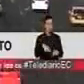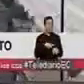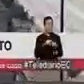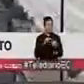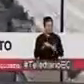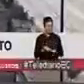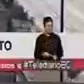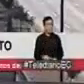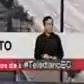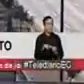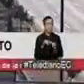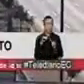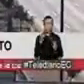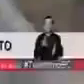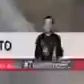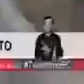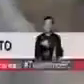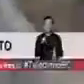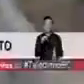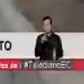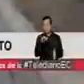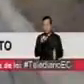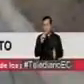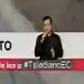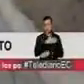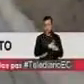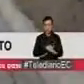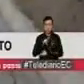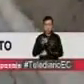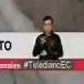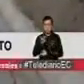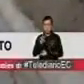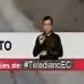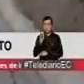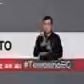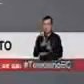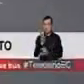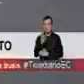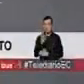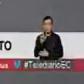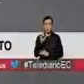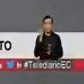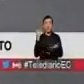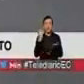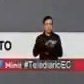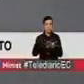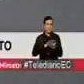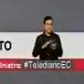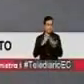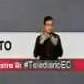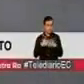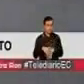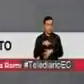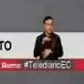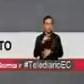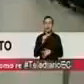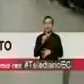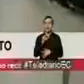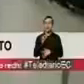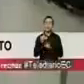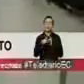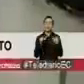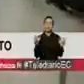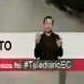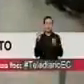normalidad. Tanto la Panamericana Norte como la Ruta Viva que conduce a Tababela hoy lucieron despejadas. Galárraga pidió a los